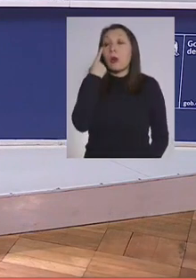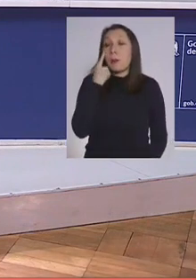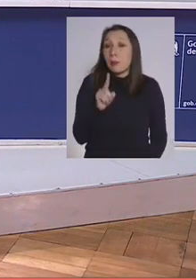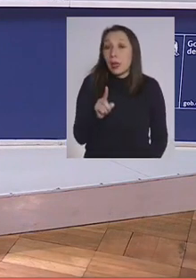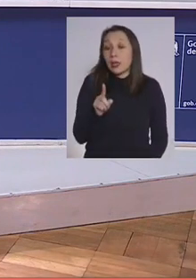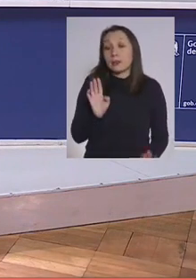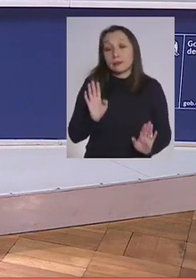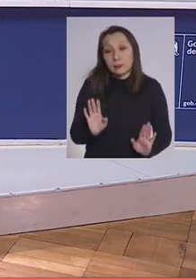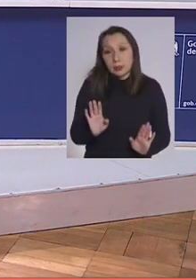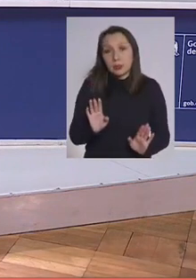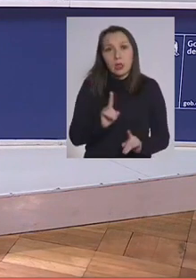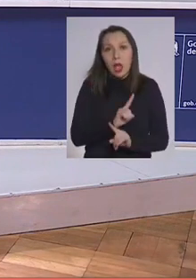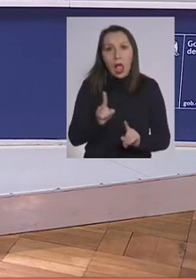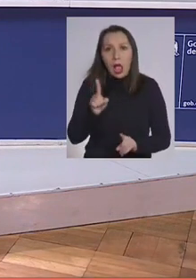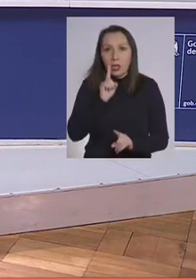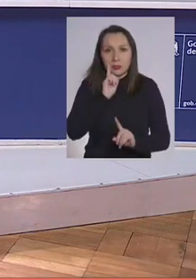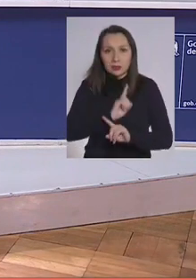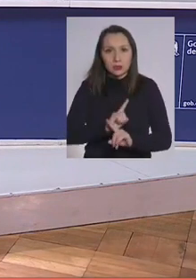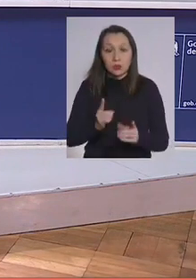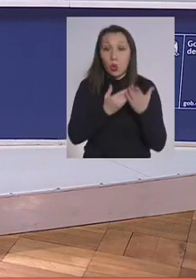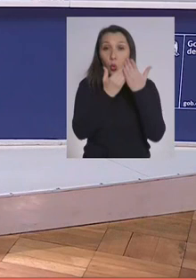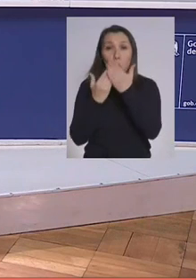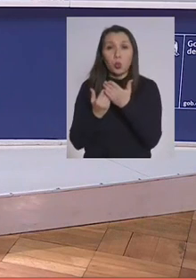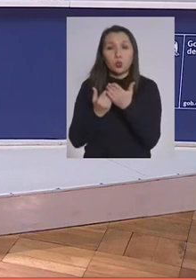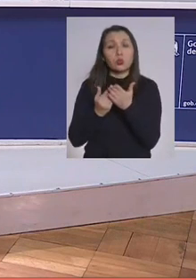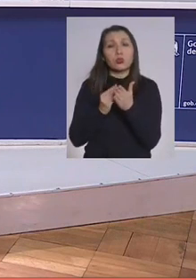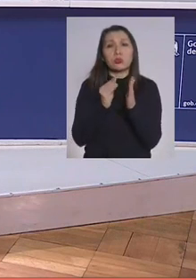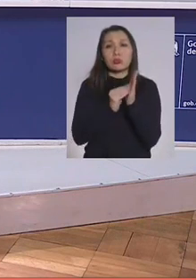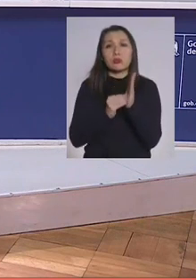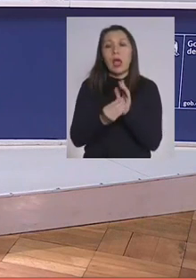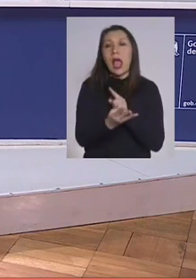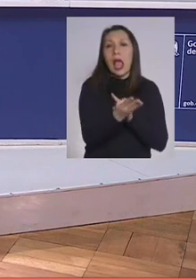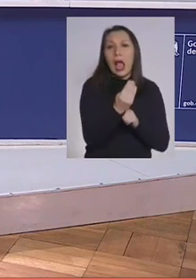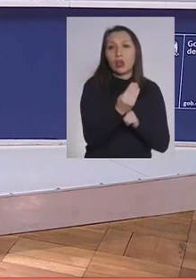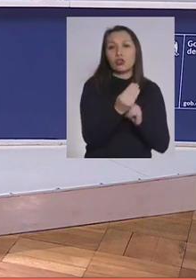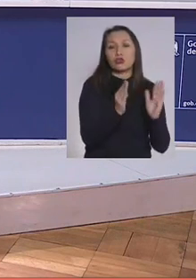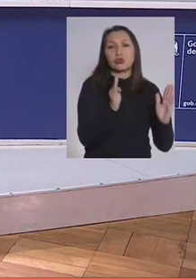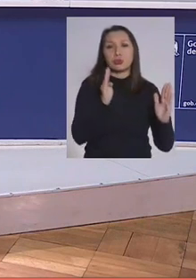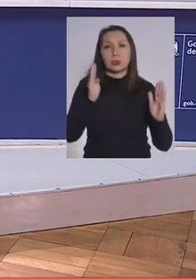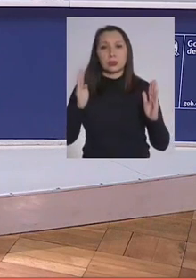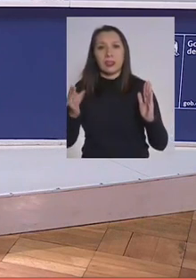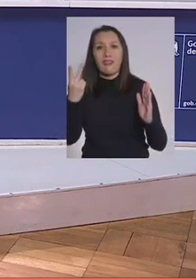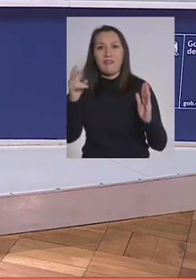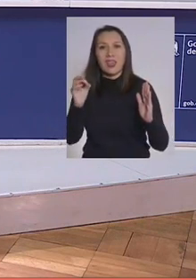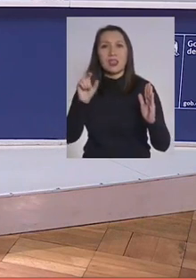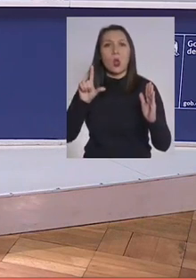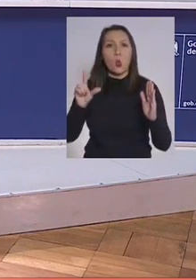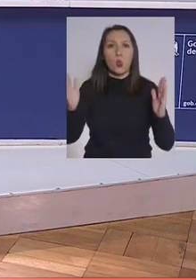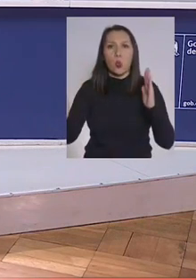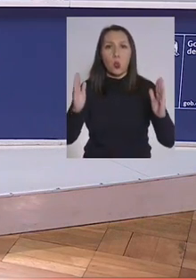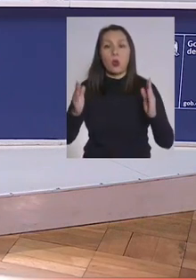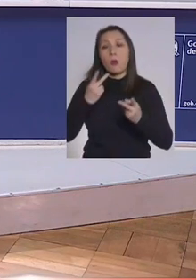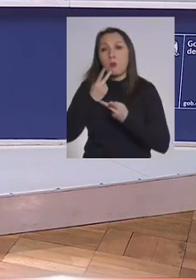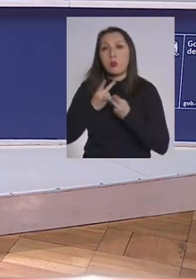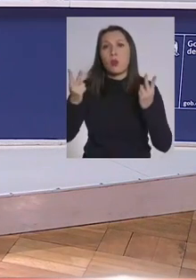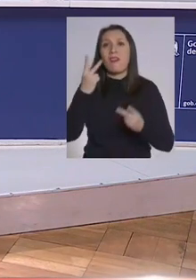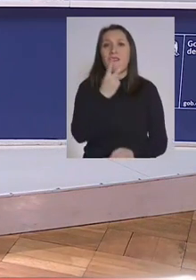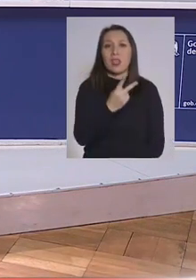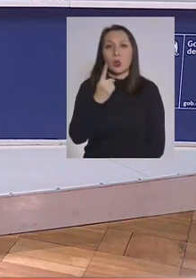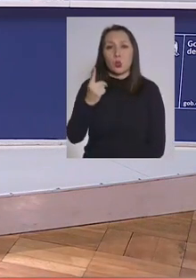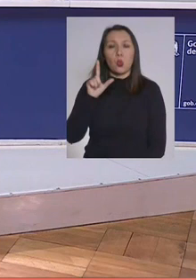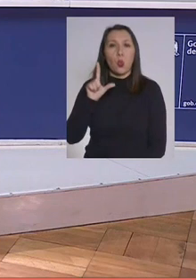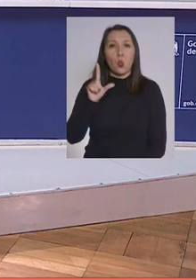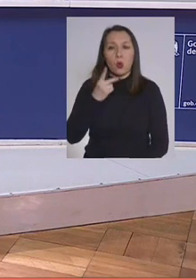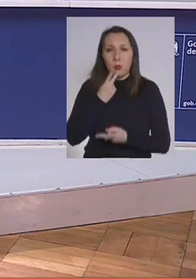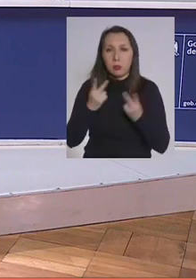bueno pero eso no es así el estudio se hizo entre el 14 y 20 de julio publicando sus resultados del 21 de julio es